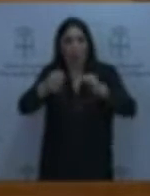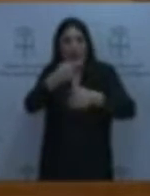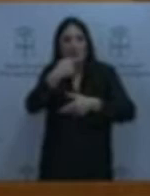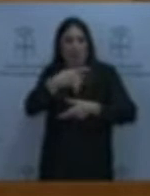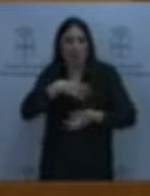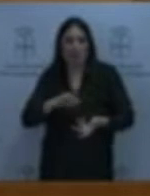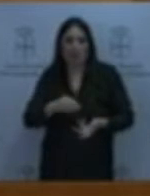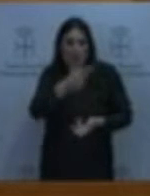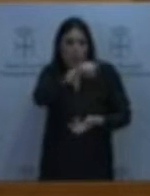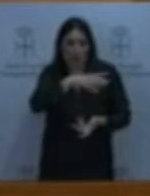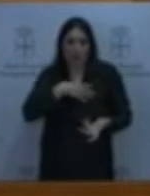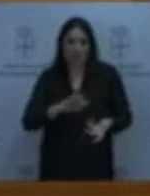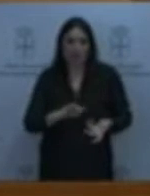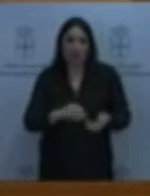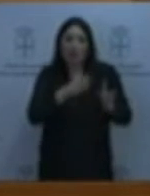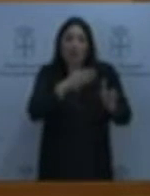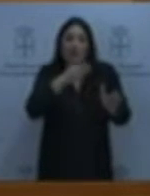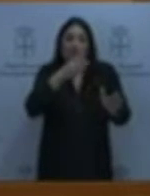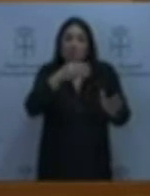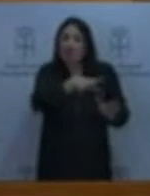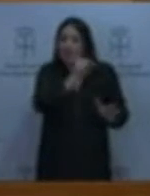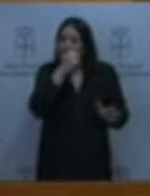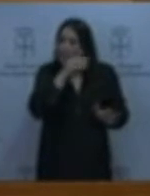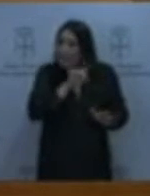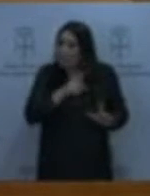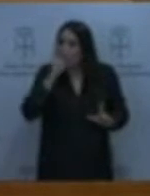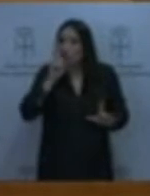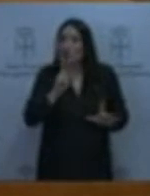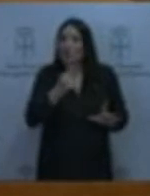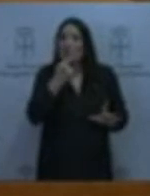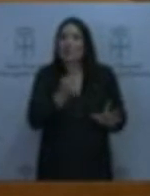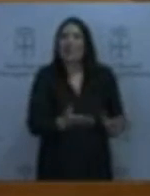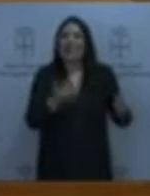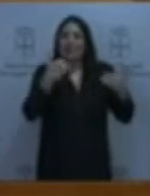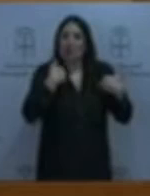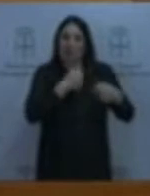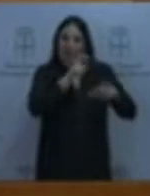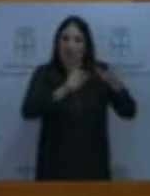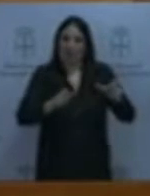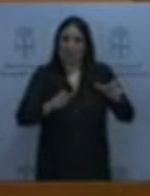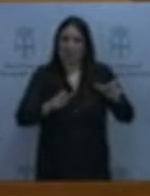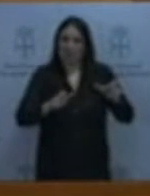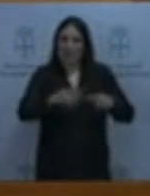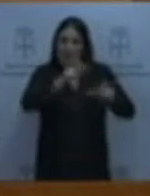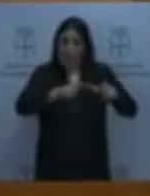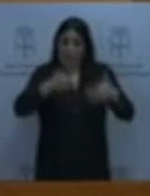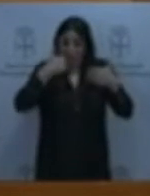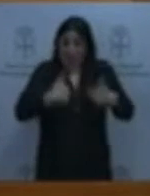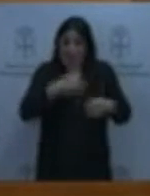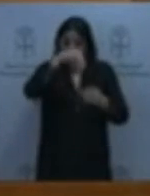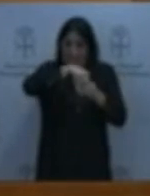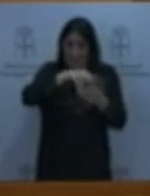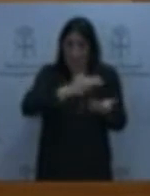posibilidad. Usted habla también, no sé si le he entendido bien, de la responsabilidad de las personas, no sé si de los patronos, las personas físicas que están en el